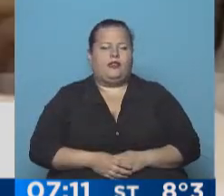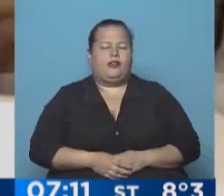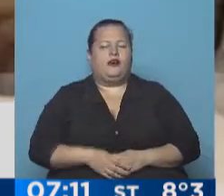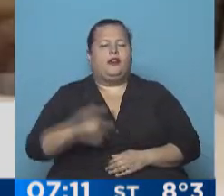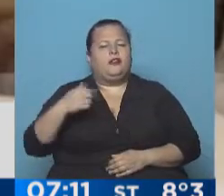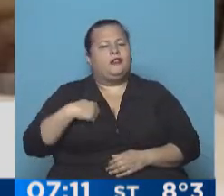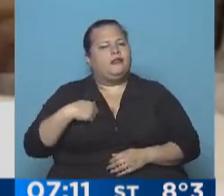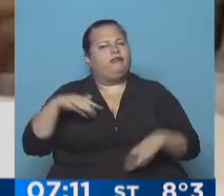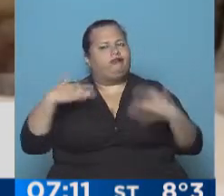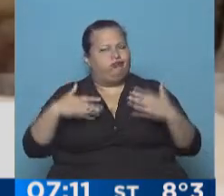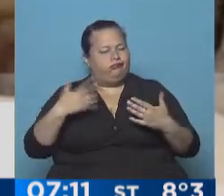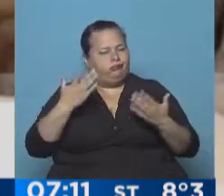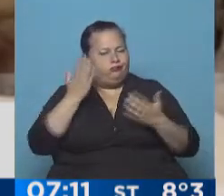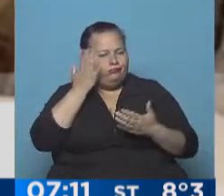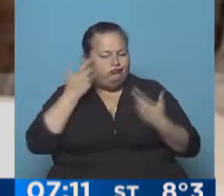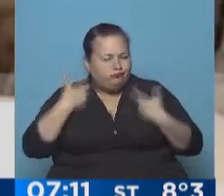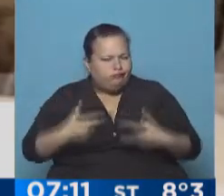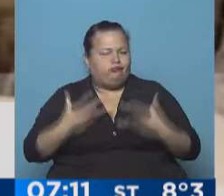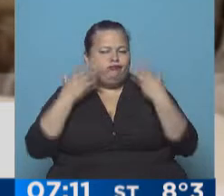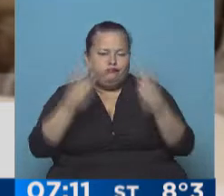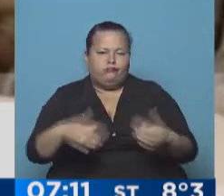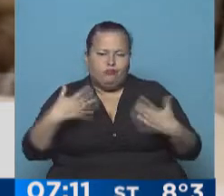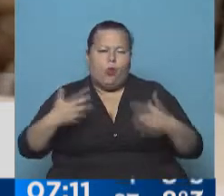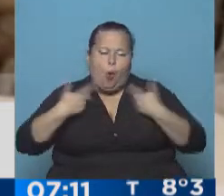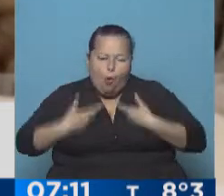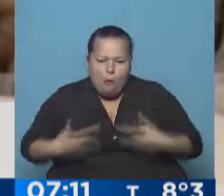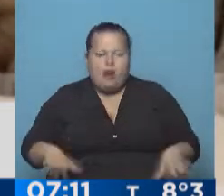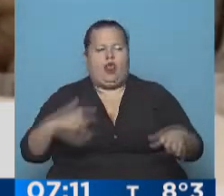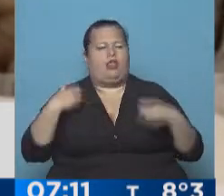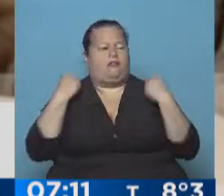hemos puesto mucha generosidad, hemos puesto mucha humildad,